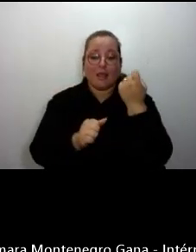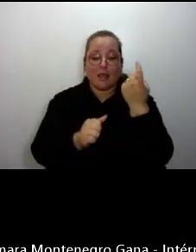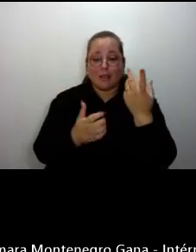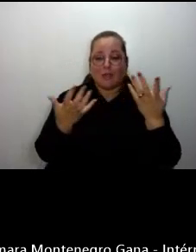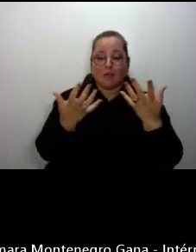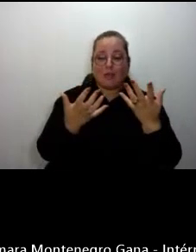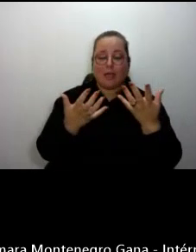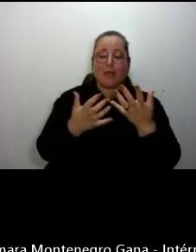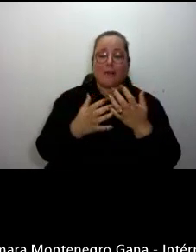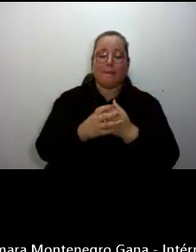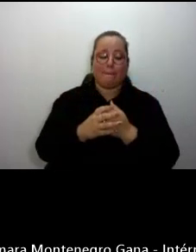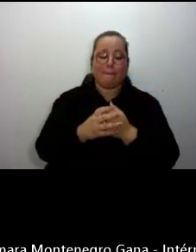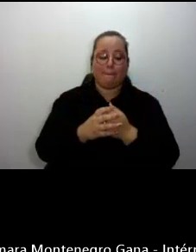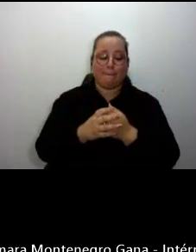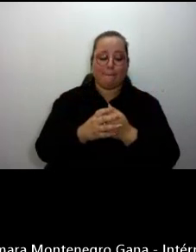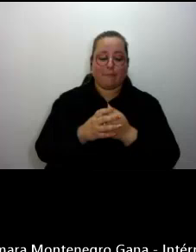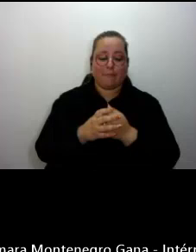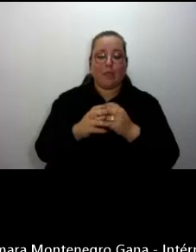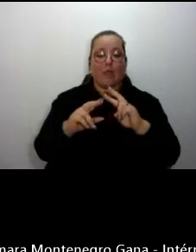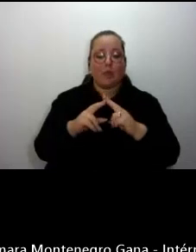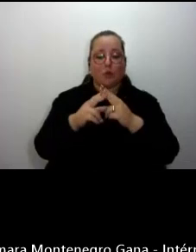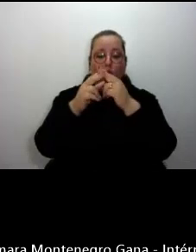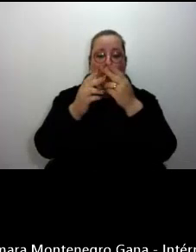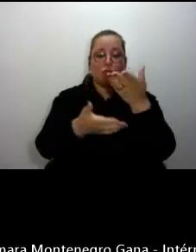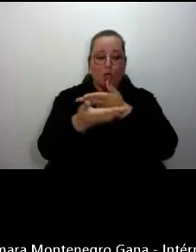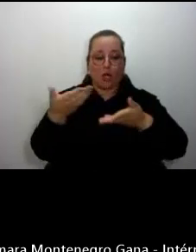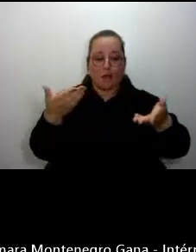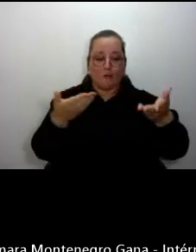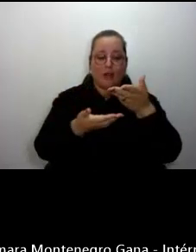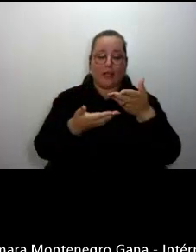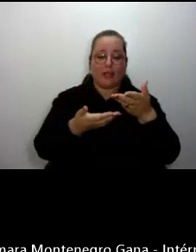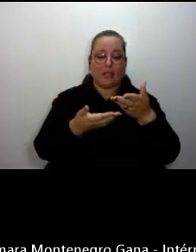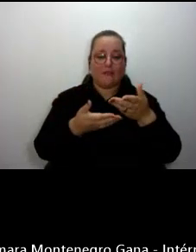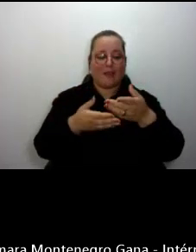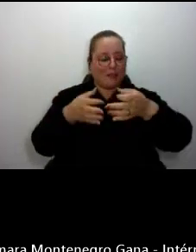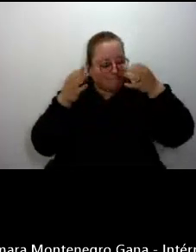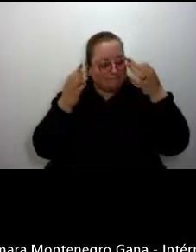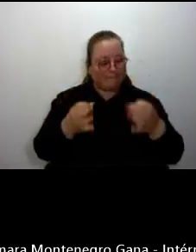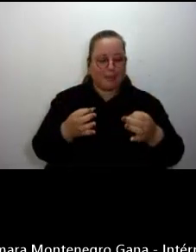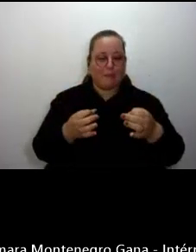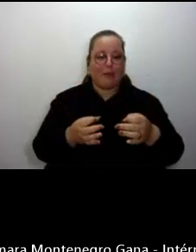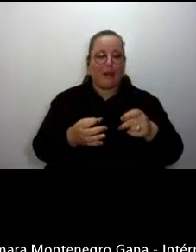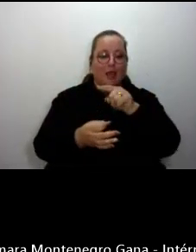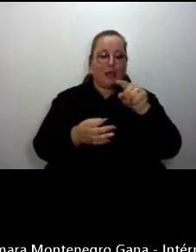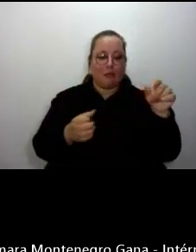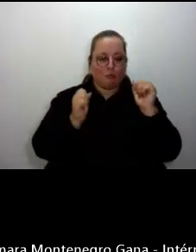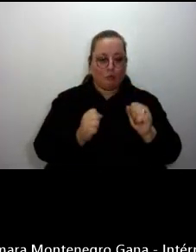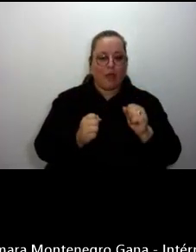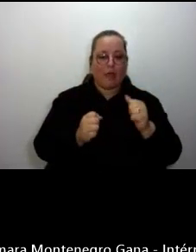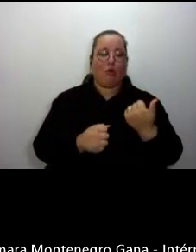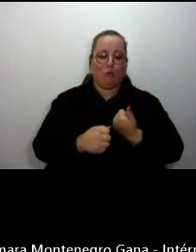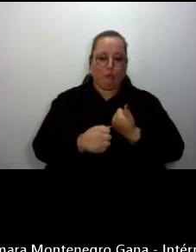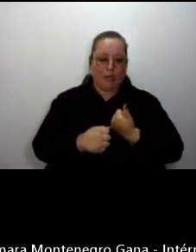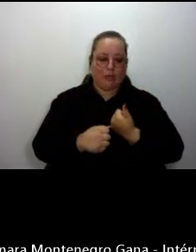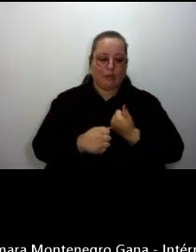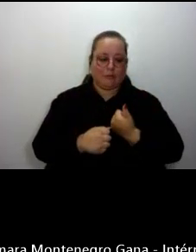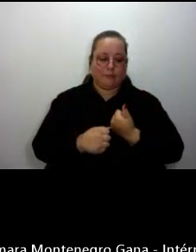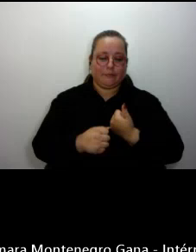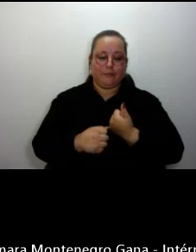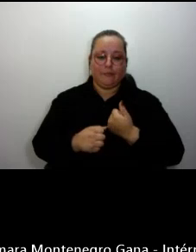factor de construcción colaborativa es clave para el éxito del plan. eh,